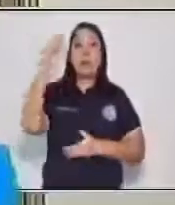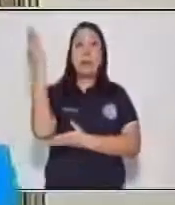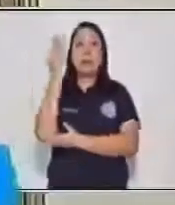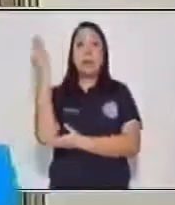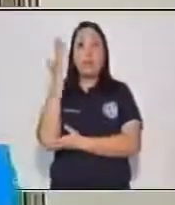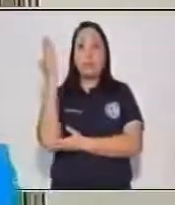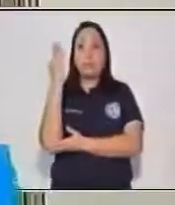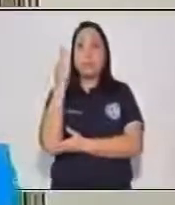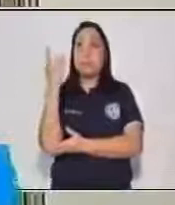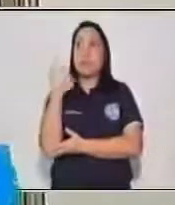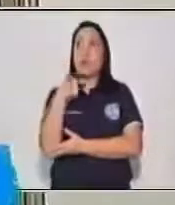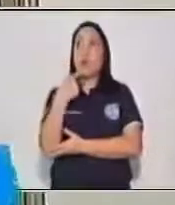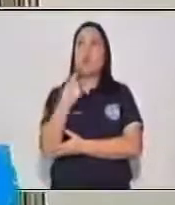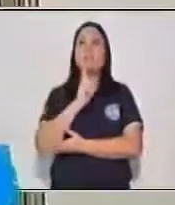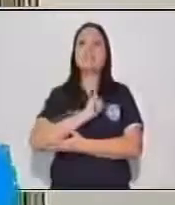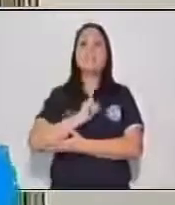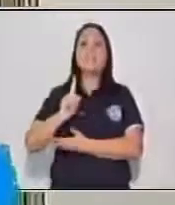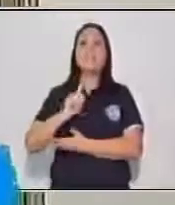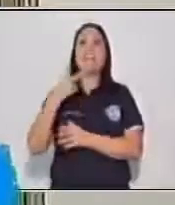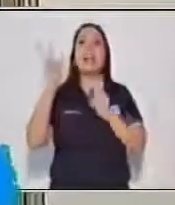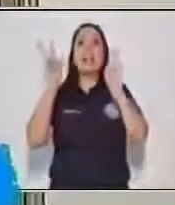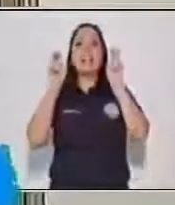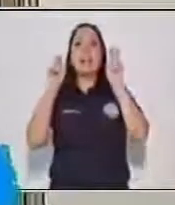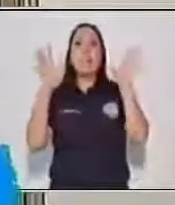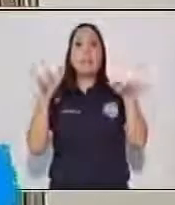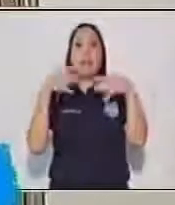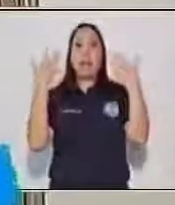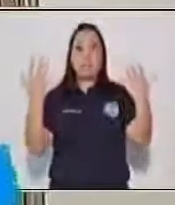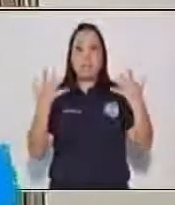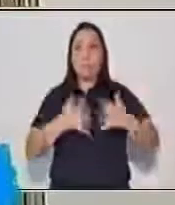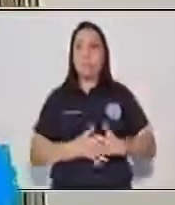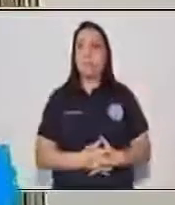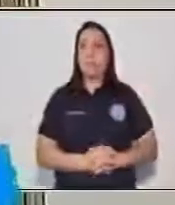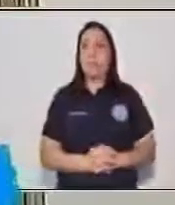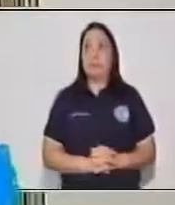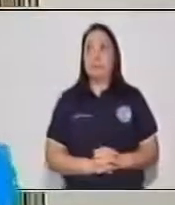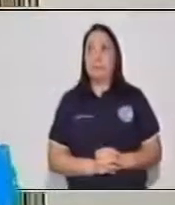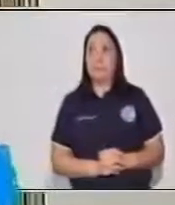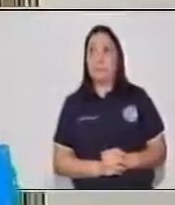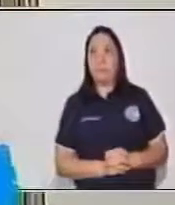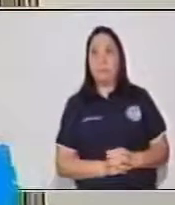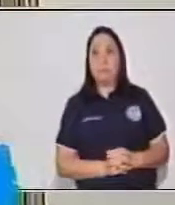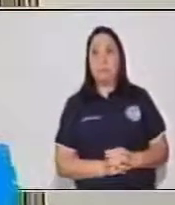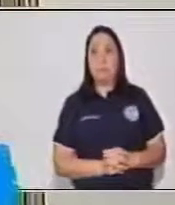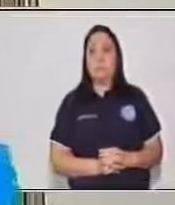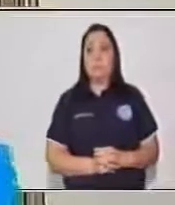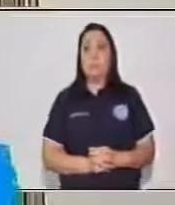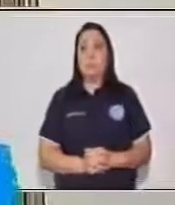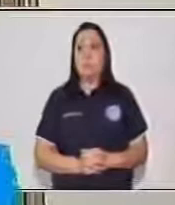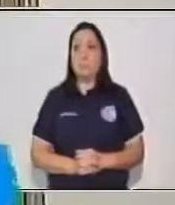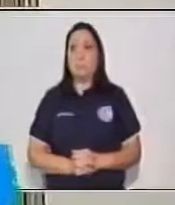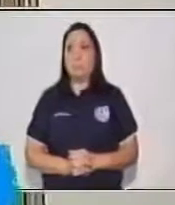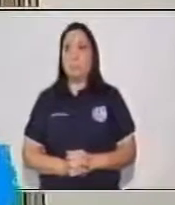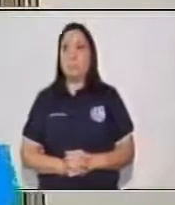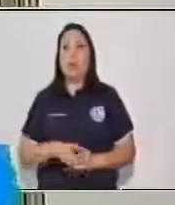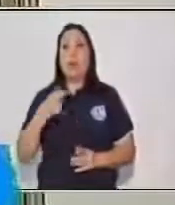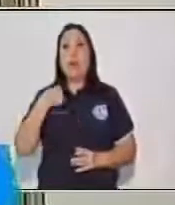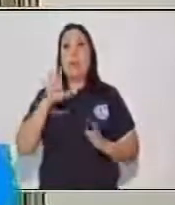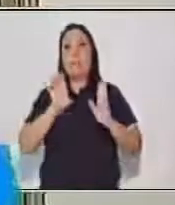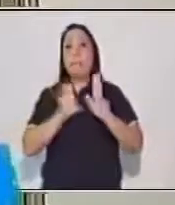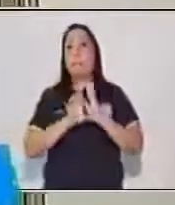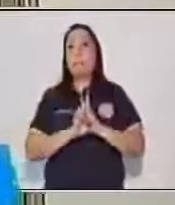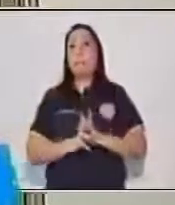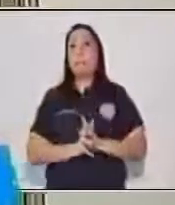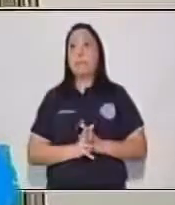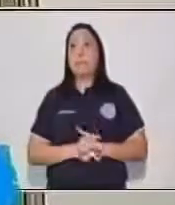sobre, después de que ya te has presentado o has dado a conocer el nombre de los participantes, los objetivos y